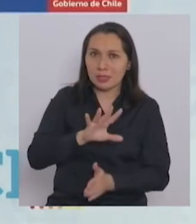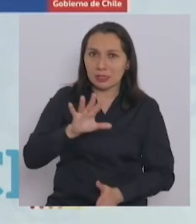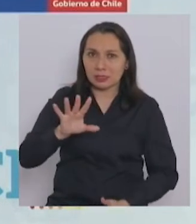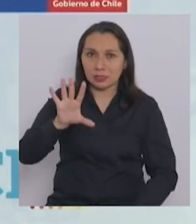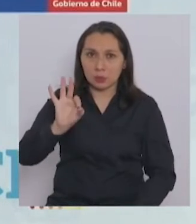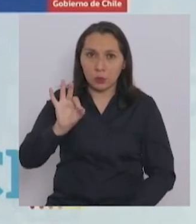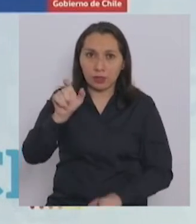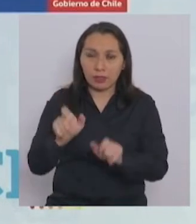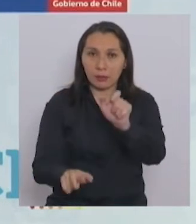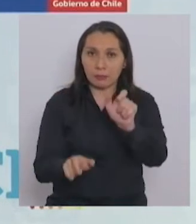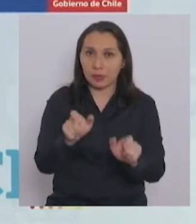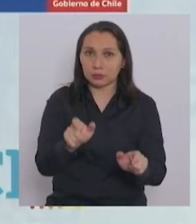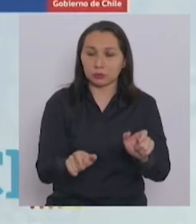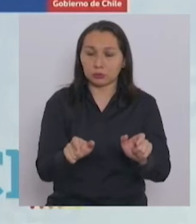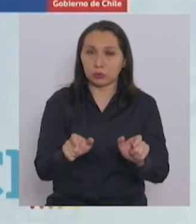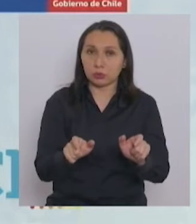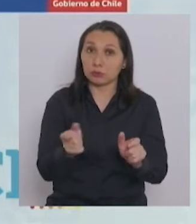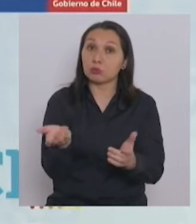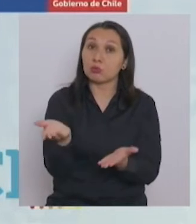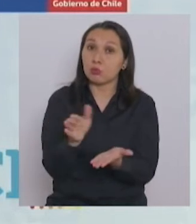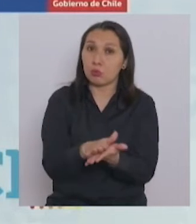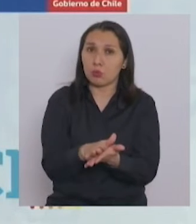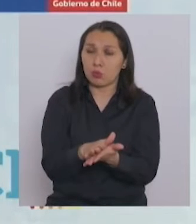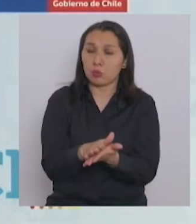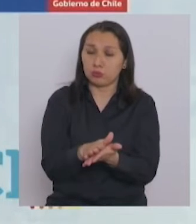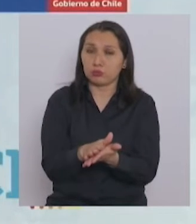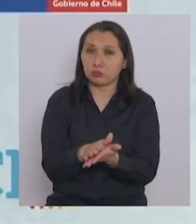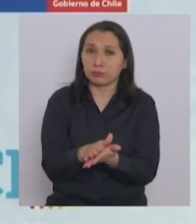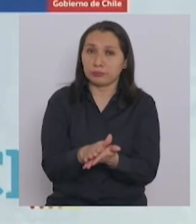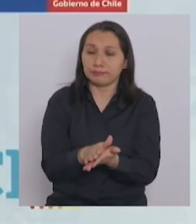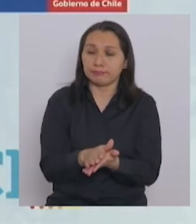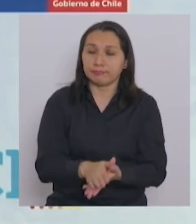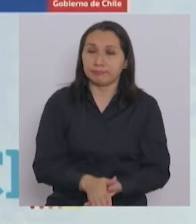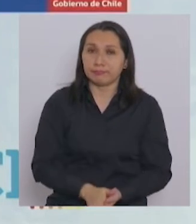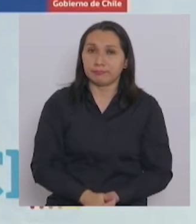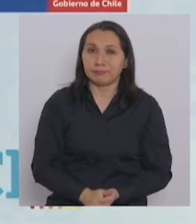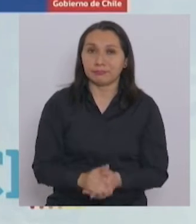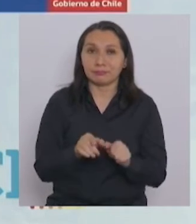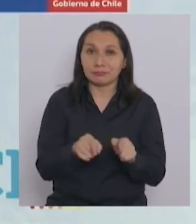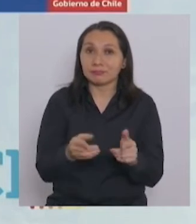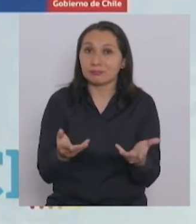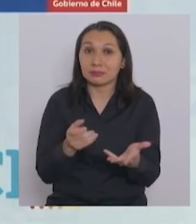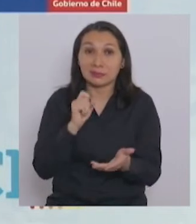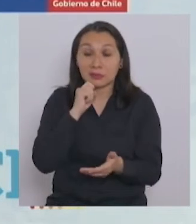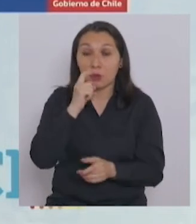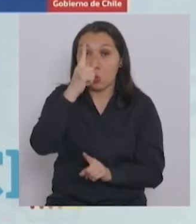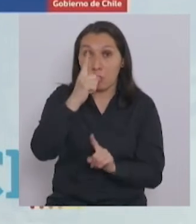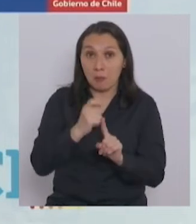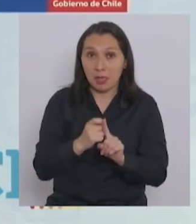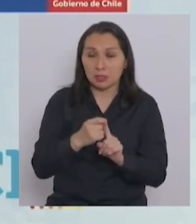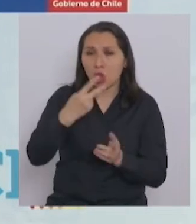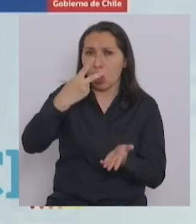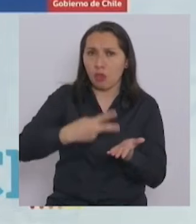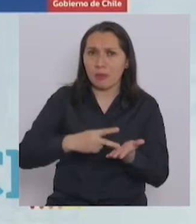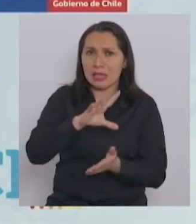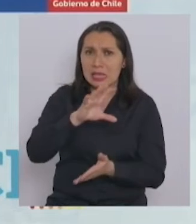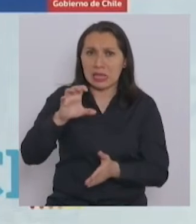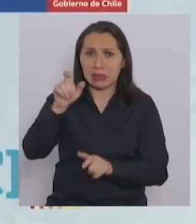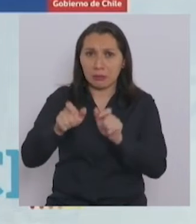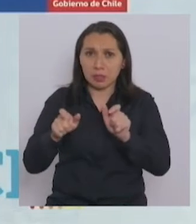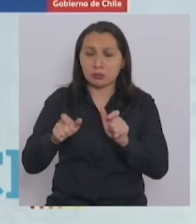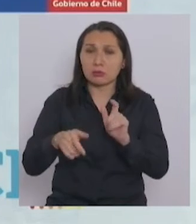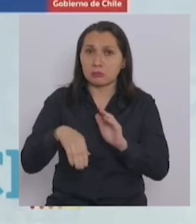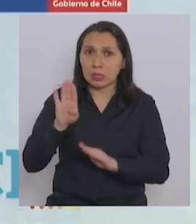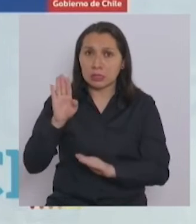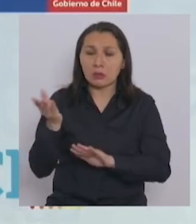2.550 personas perdieron la vida. Eso significa que en un mes más de 2.500 personas murieron